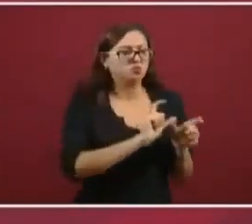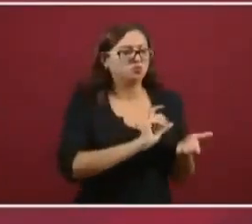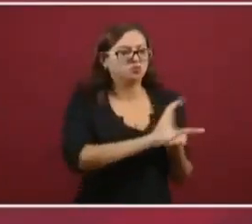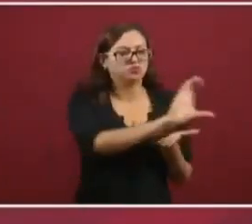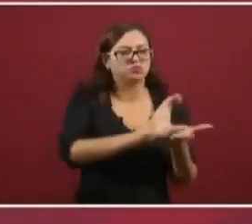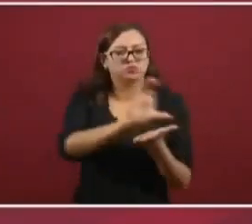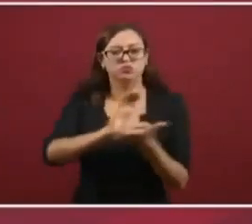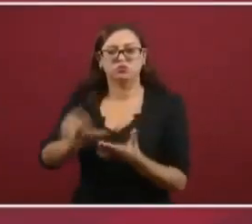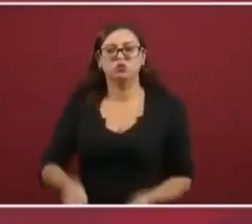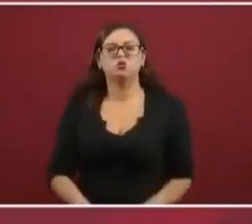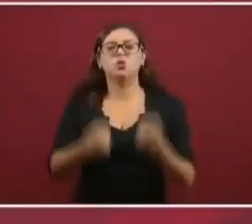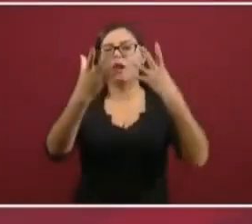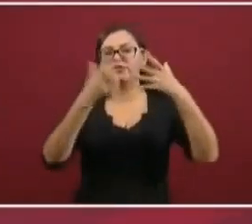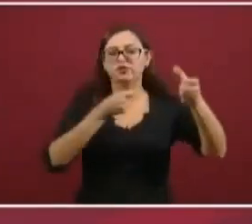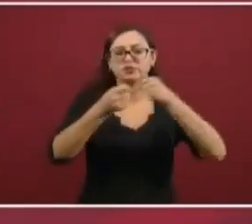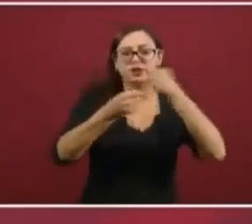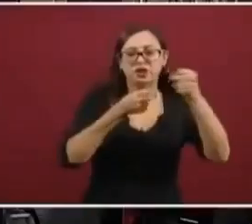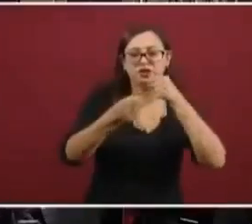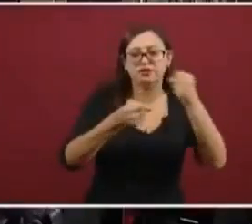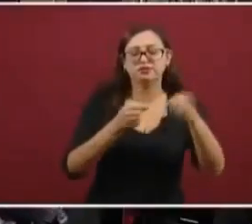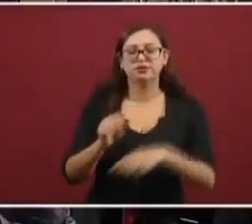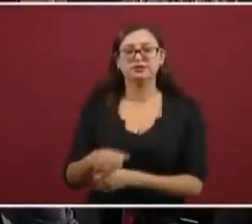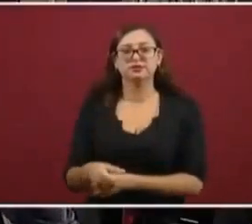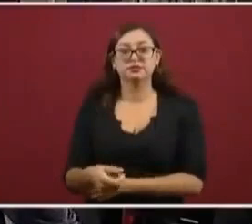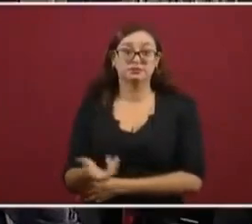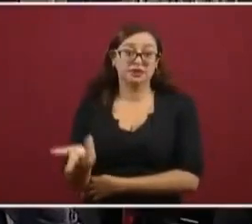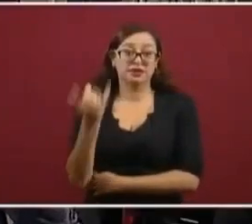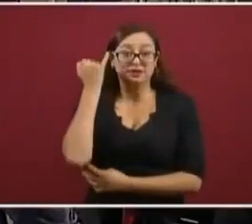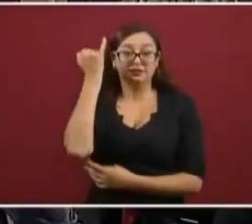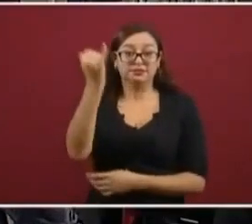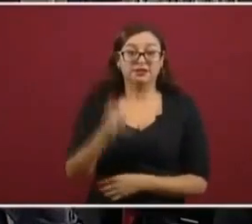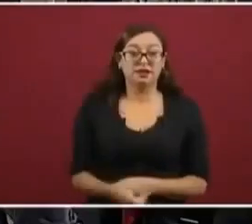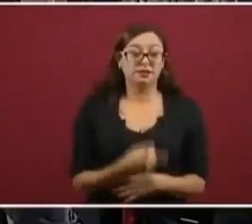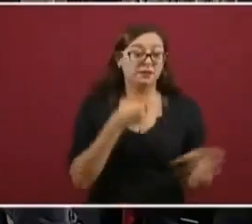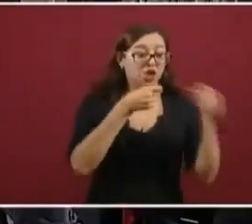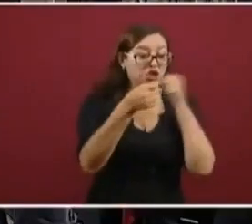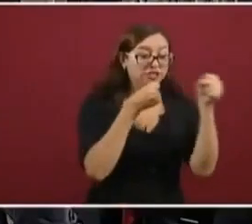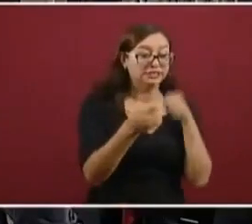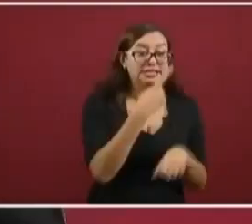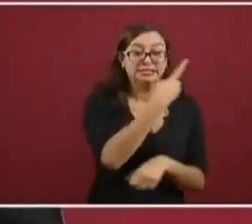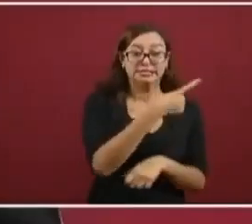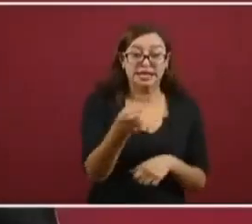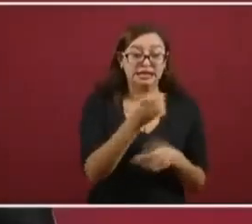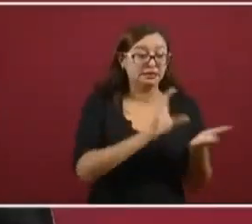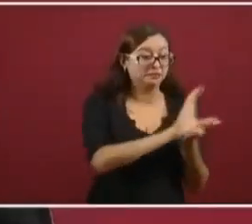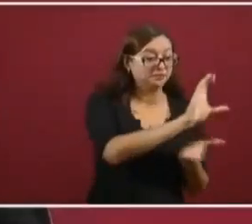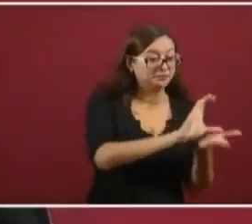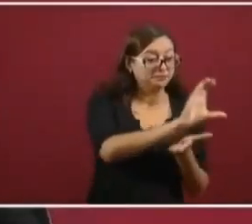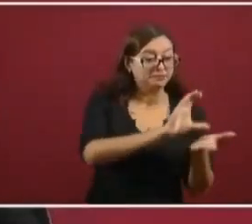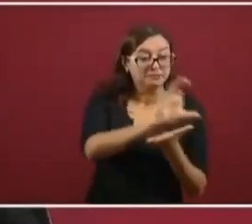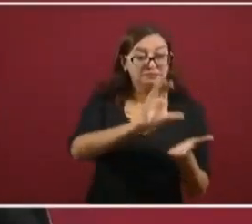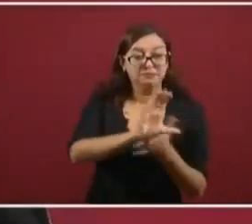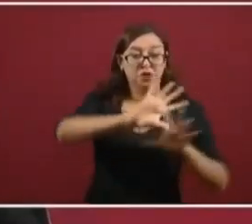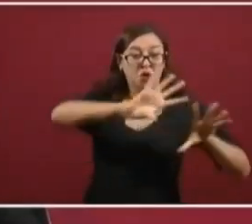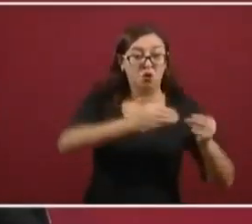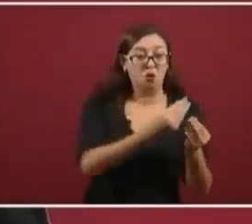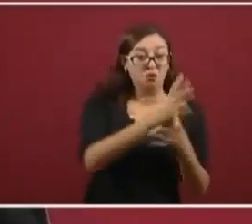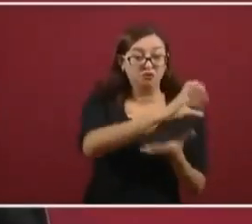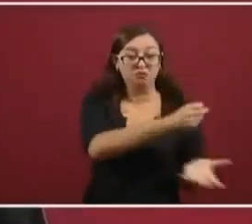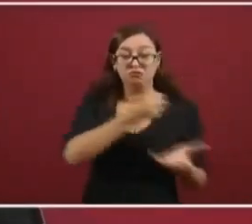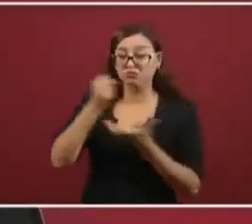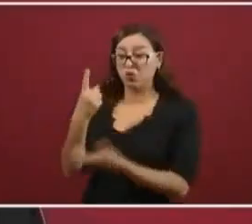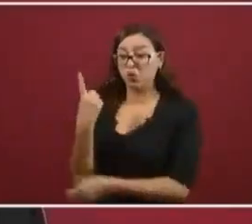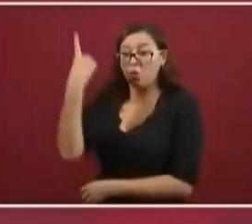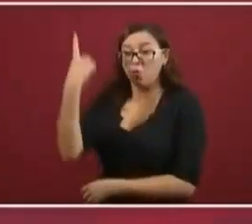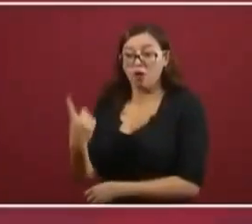millón eh 100 pues toda la plantilla toda